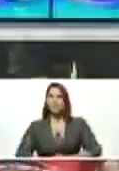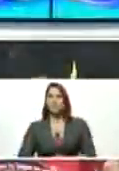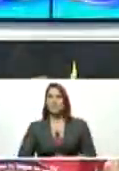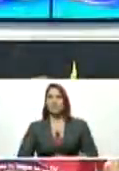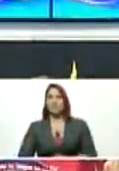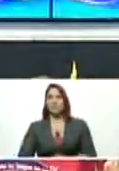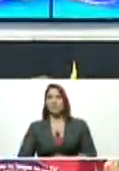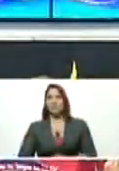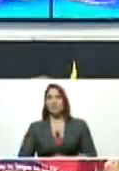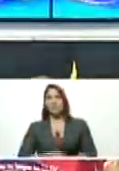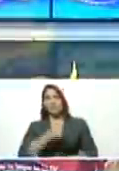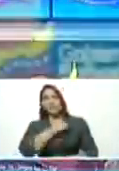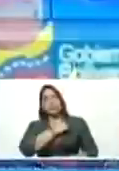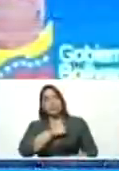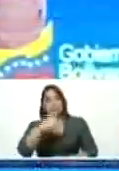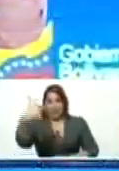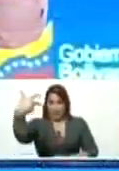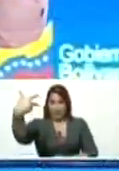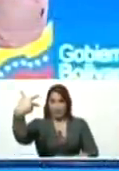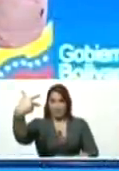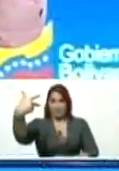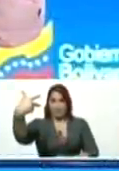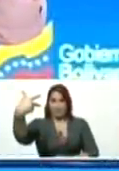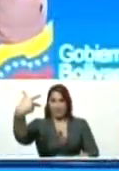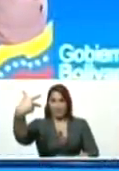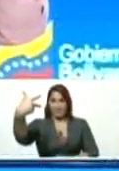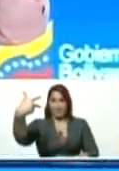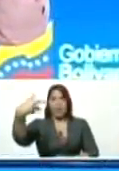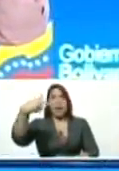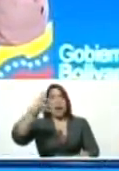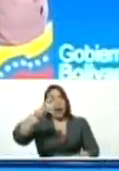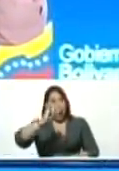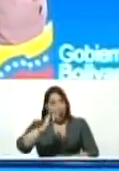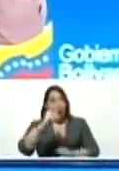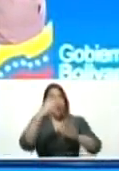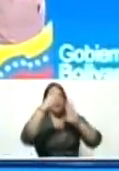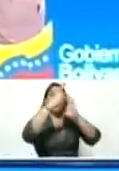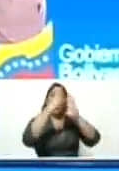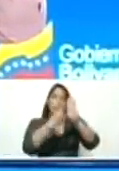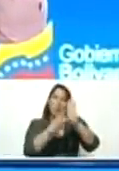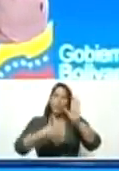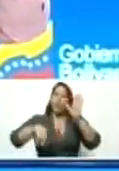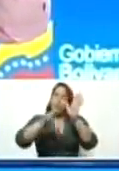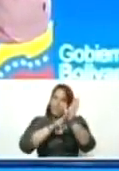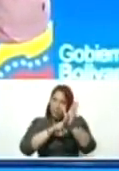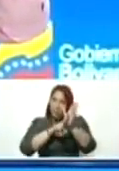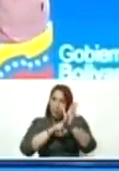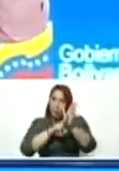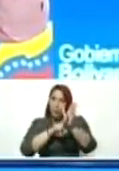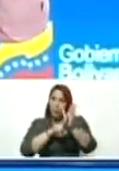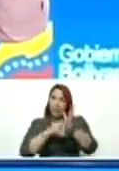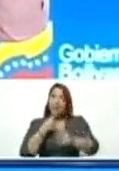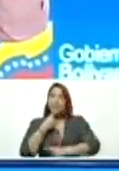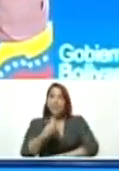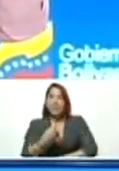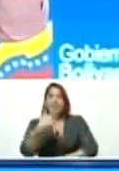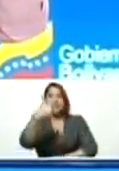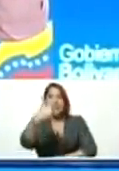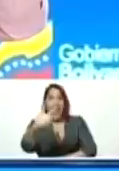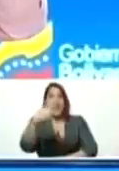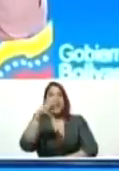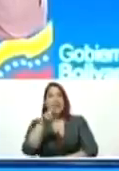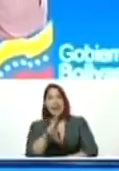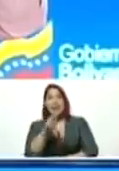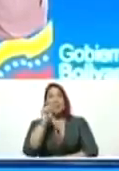cámara aquí está este documento que plantea las 3r